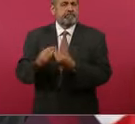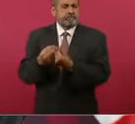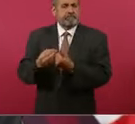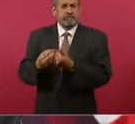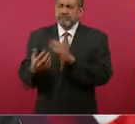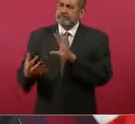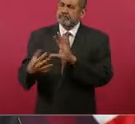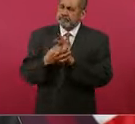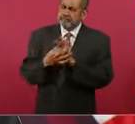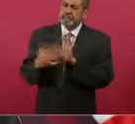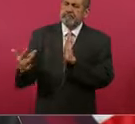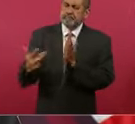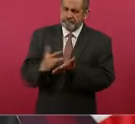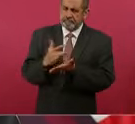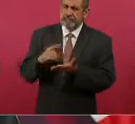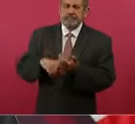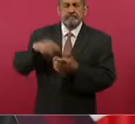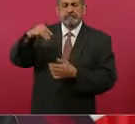simpatizantes,